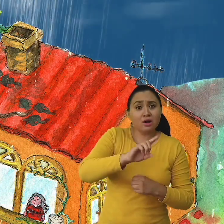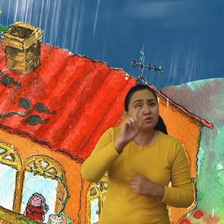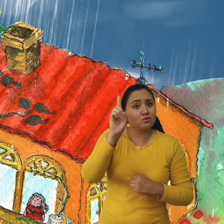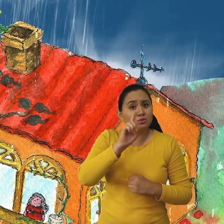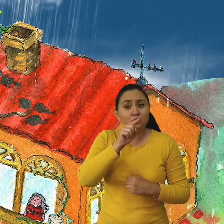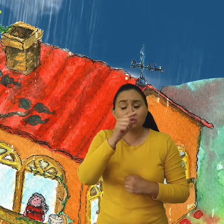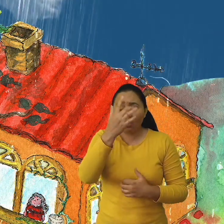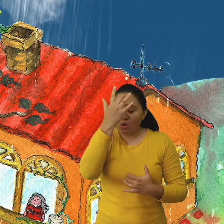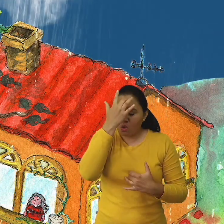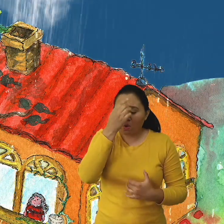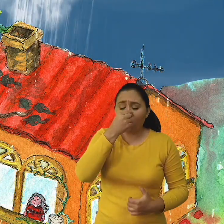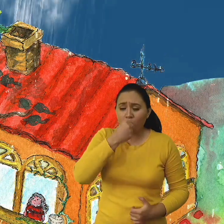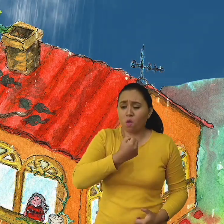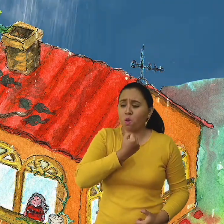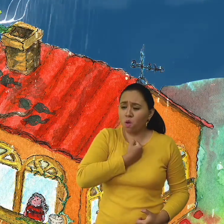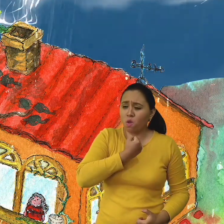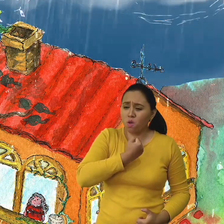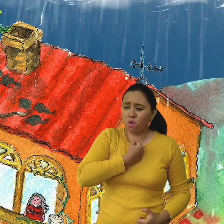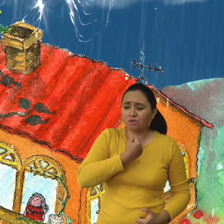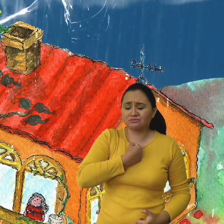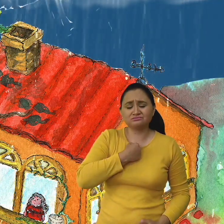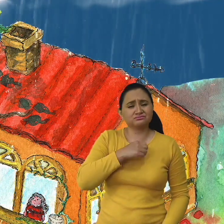lluviosas.